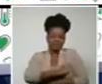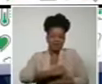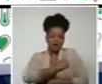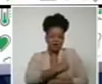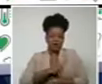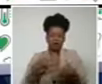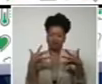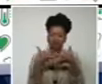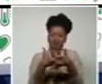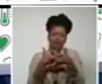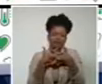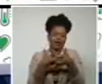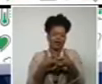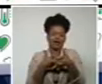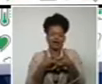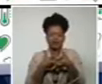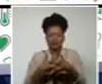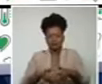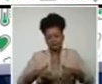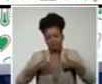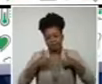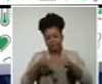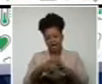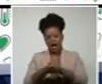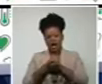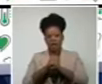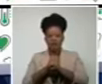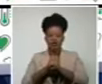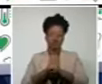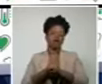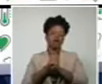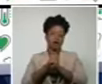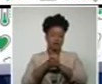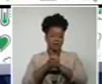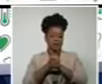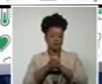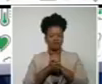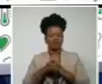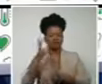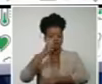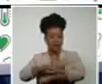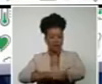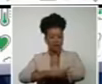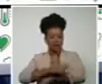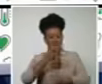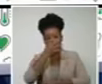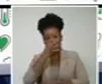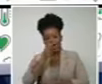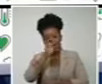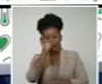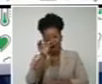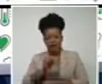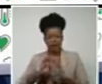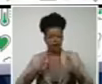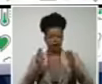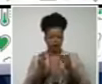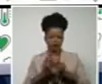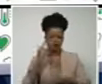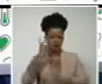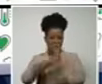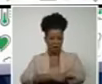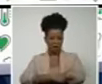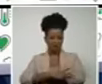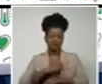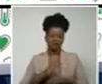relaciones de amistad y de cooperación entre nuestro país y casi todos los países de ese continente.